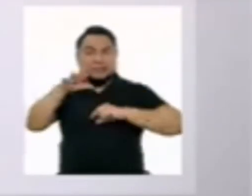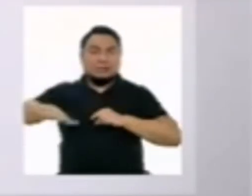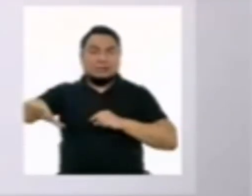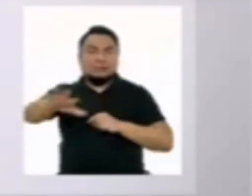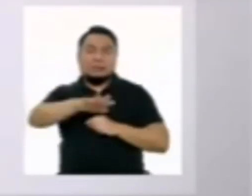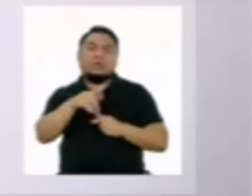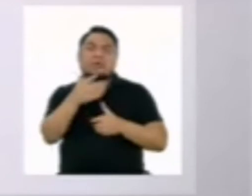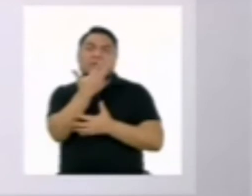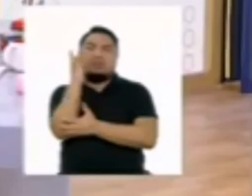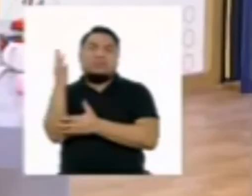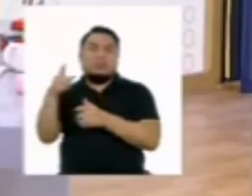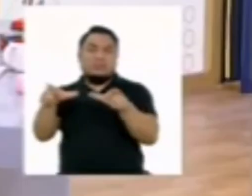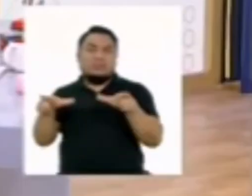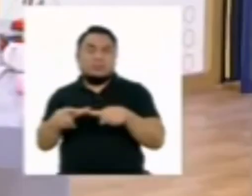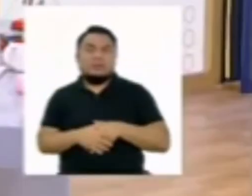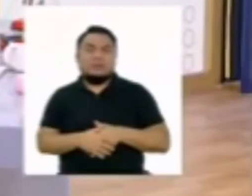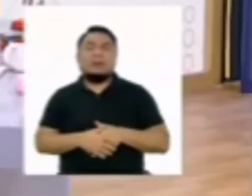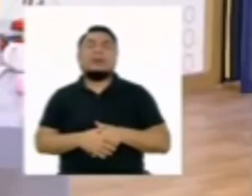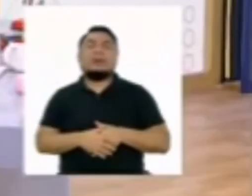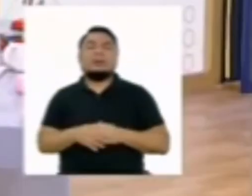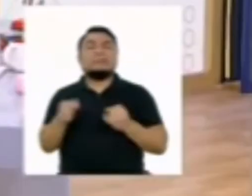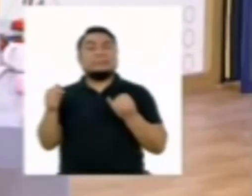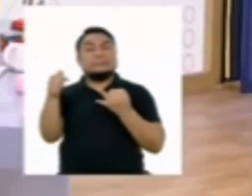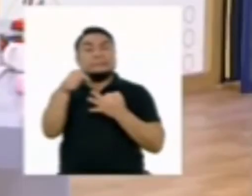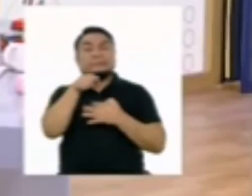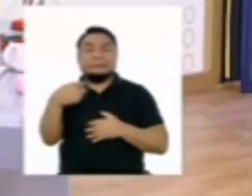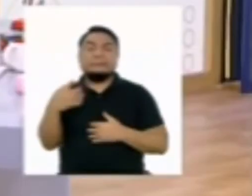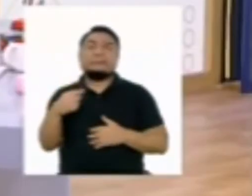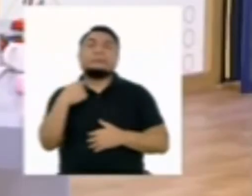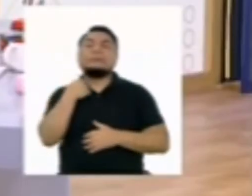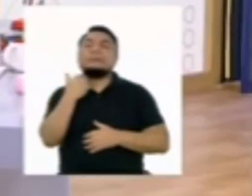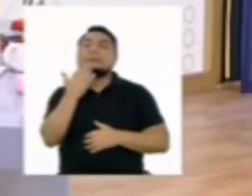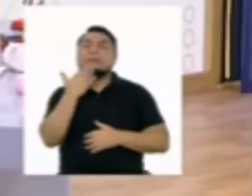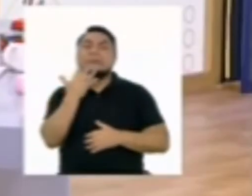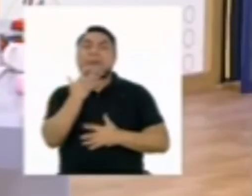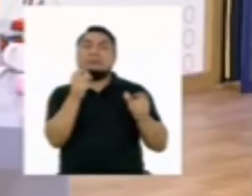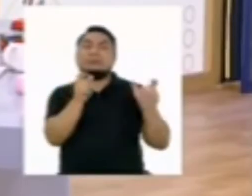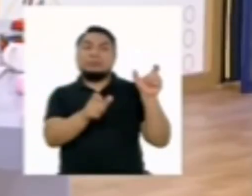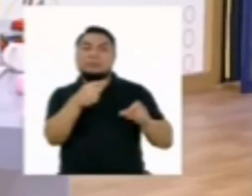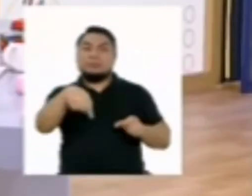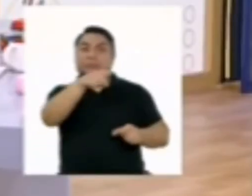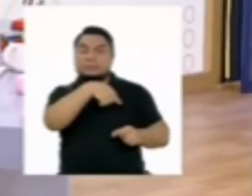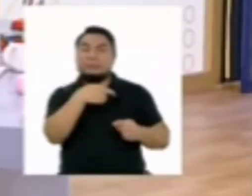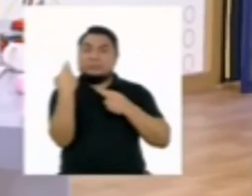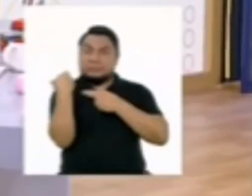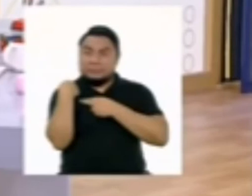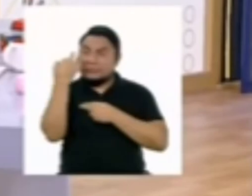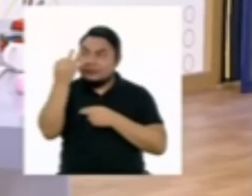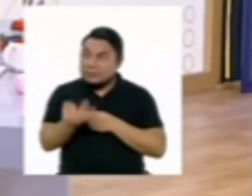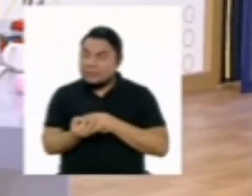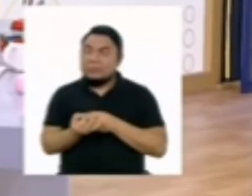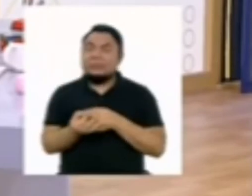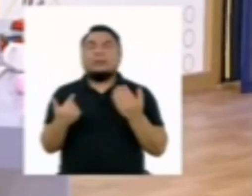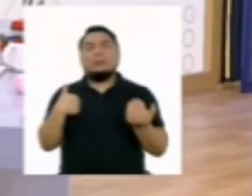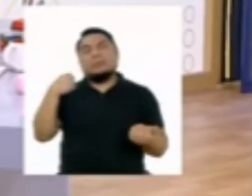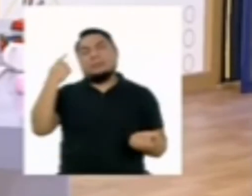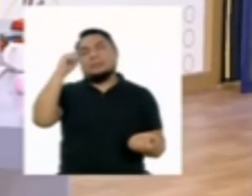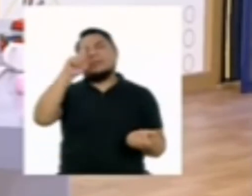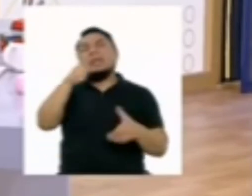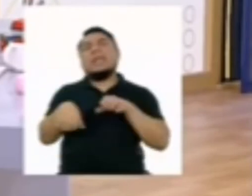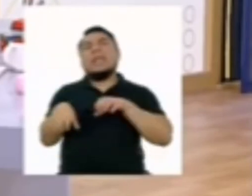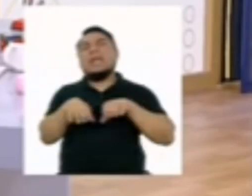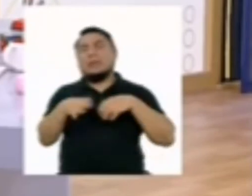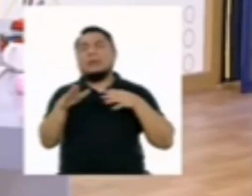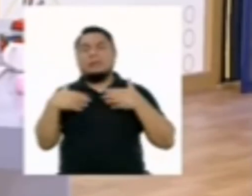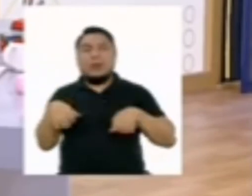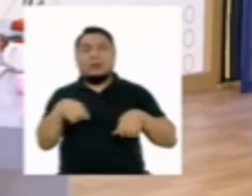de los ecosistemas. Esas son causas en las que están involucradas muchas personas, ¿no? Me pregunto qué tipo de